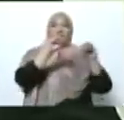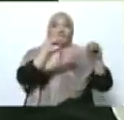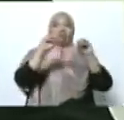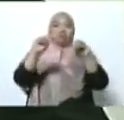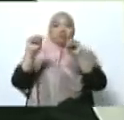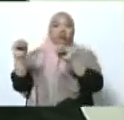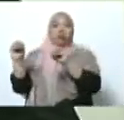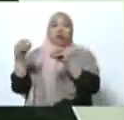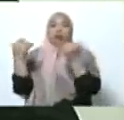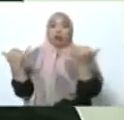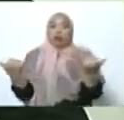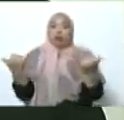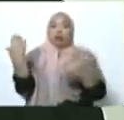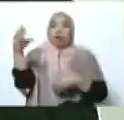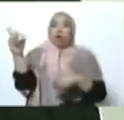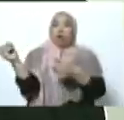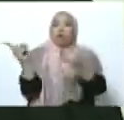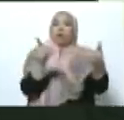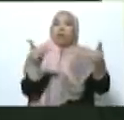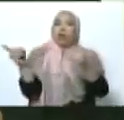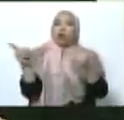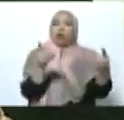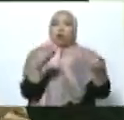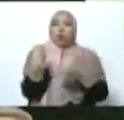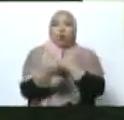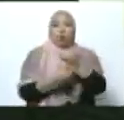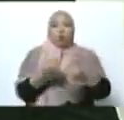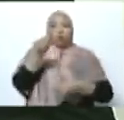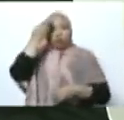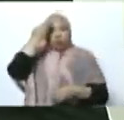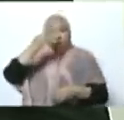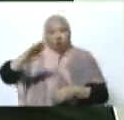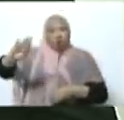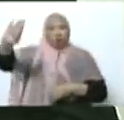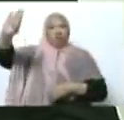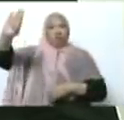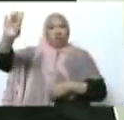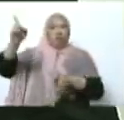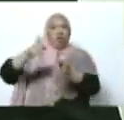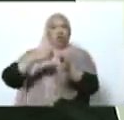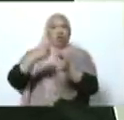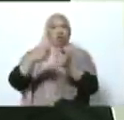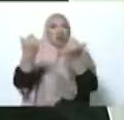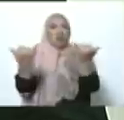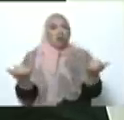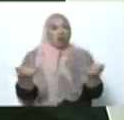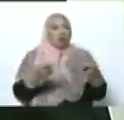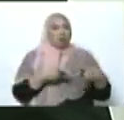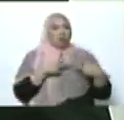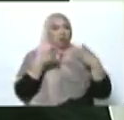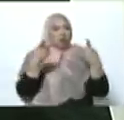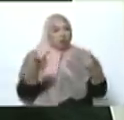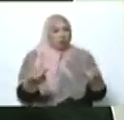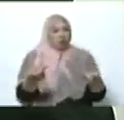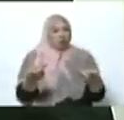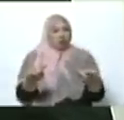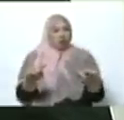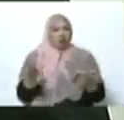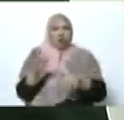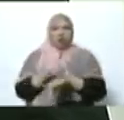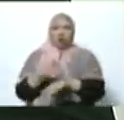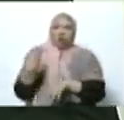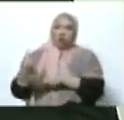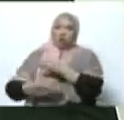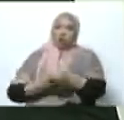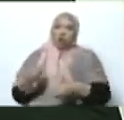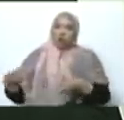el diálogo a México. ¿Cómo valora usted estas declaraciones en este momento? También enlazándolo con que el hecho de que